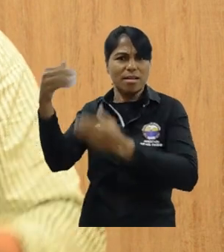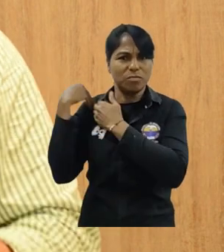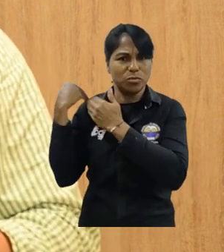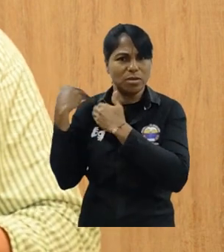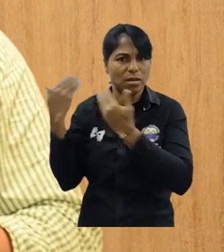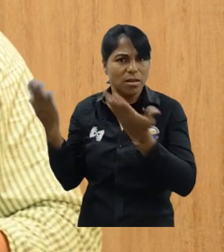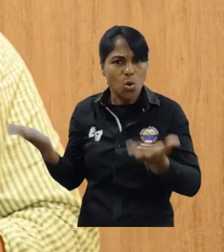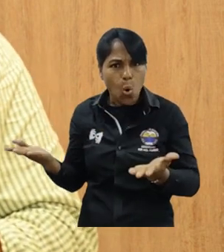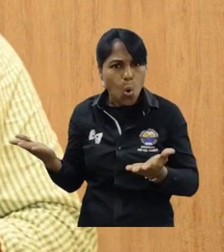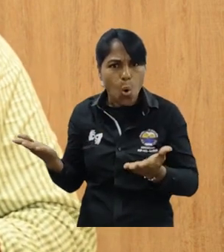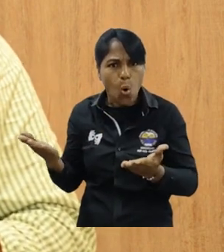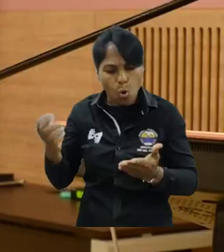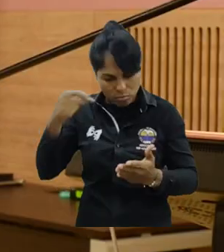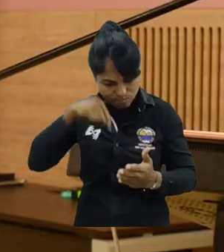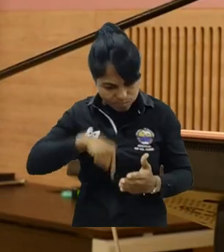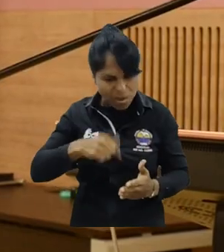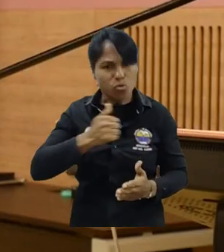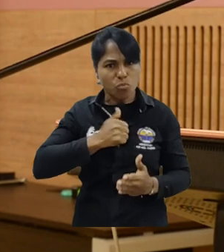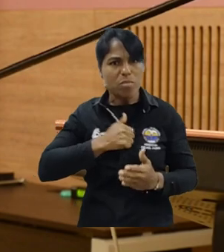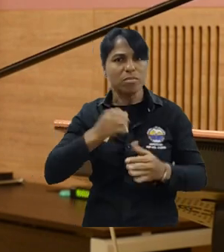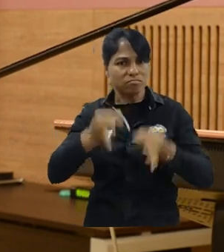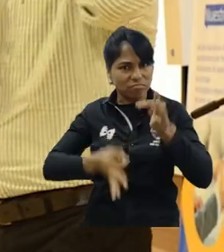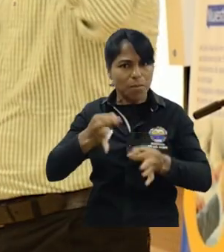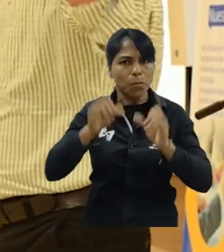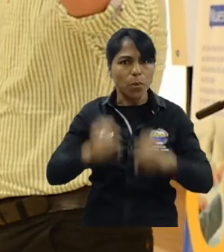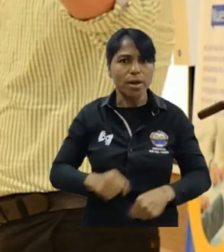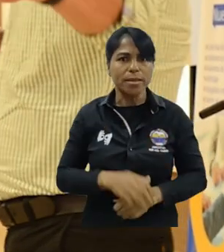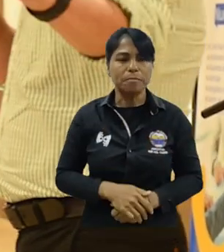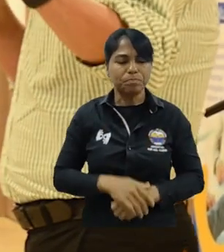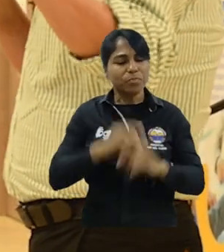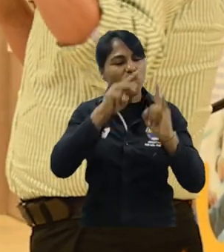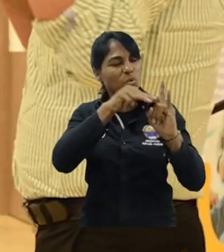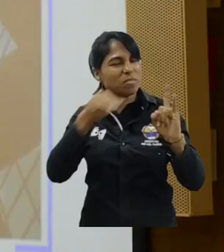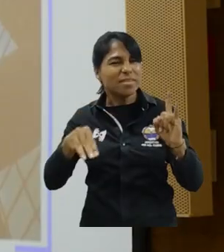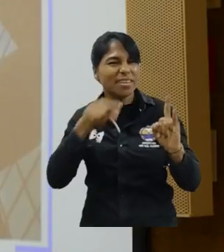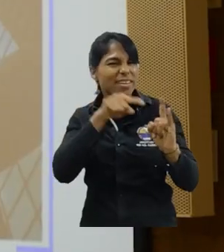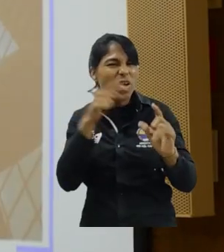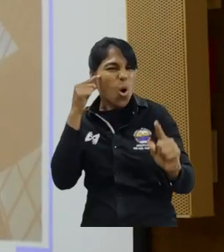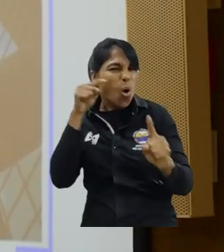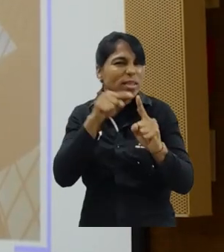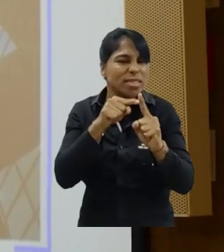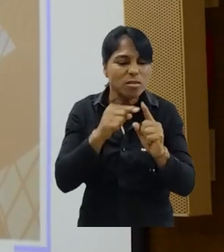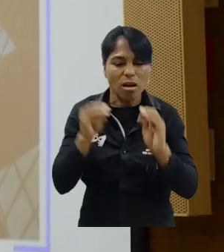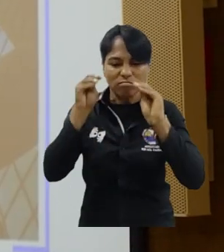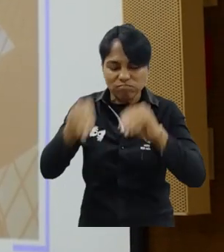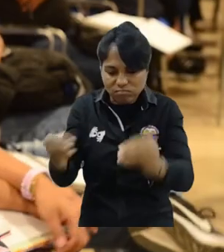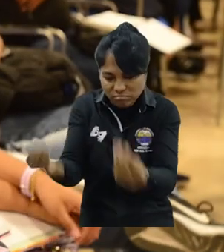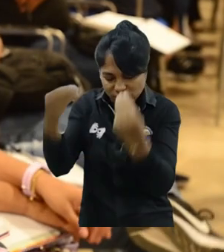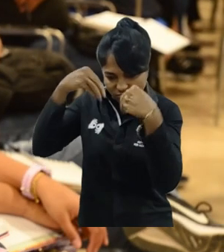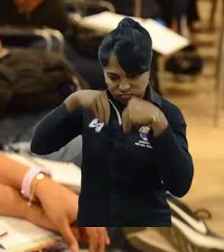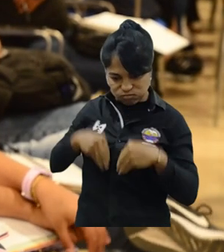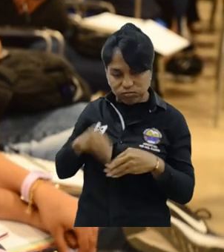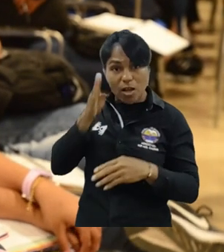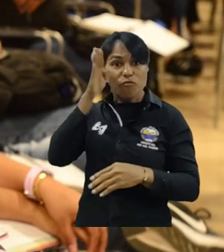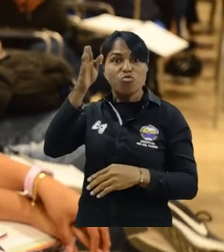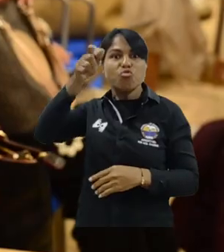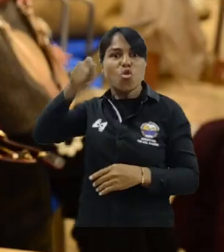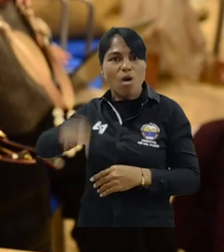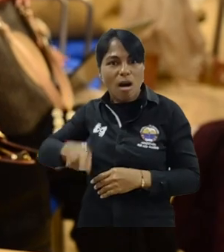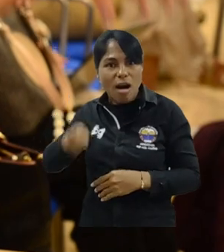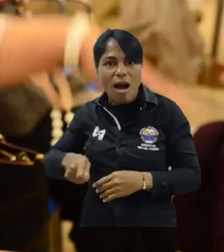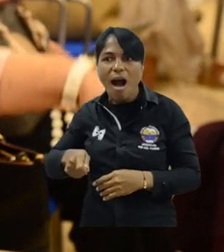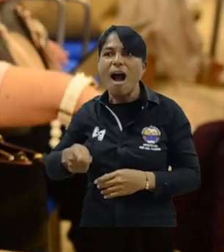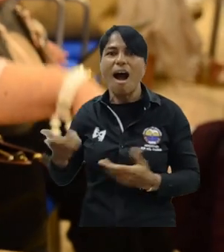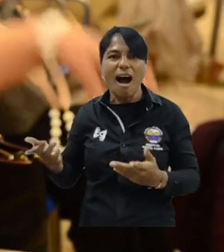y no autocompositiva. A través de estas iniciativas, UNI Magdalena busca enriquecer el aprendizaje de los futuros profesionales en el